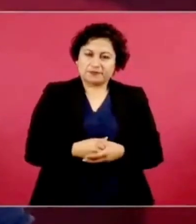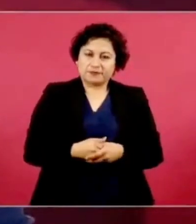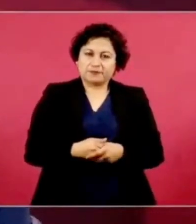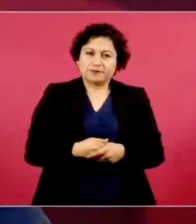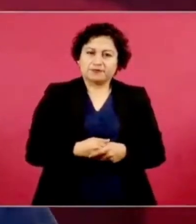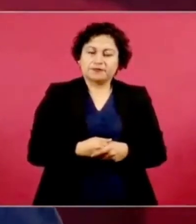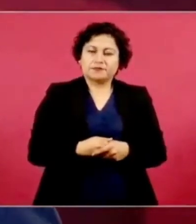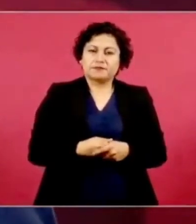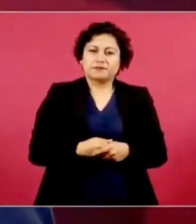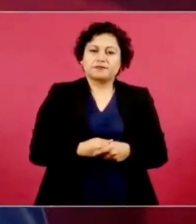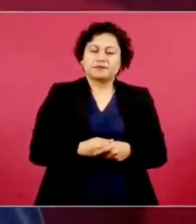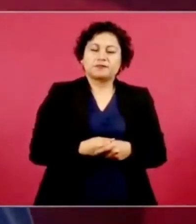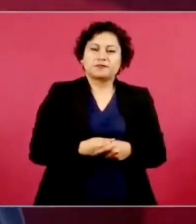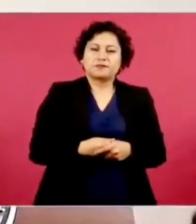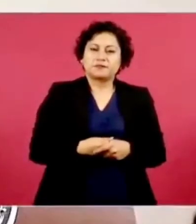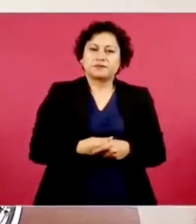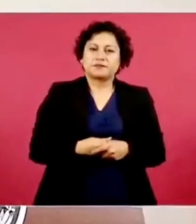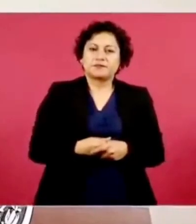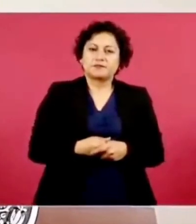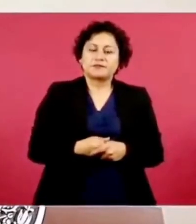de